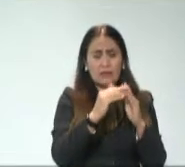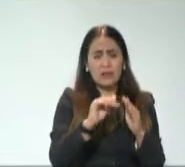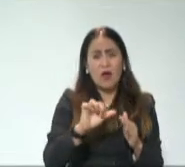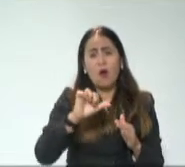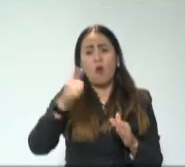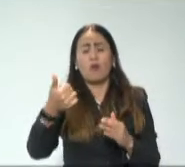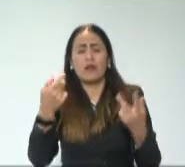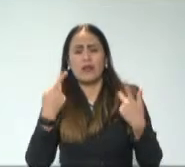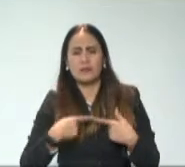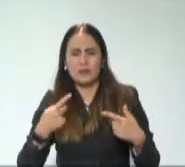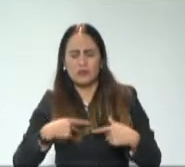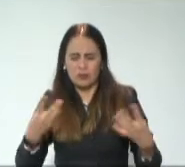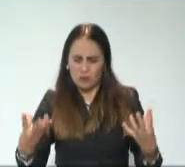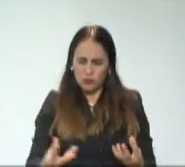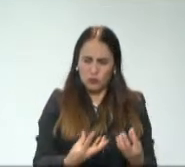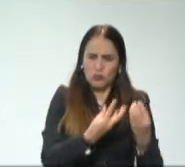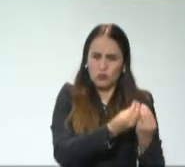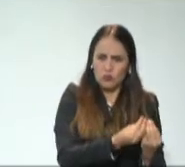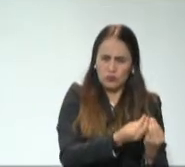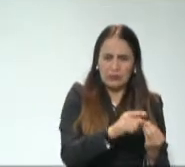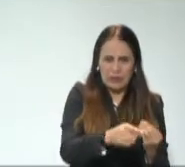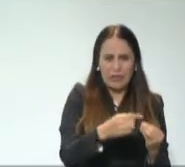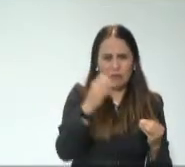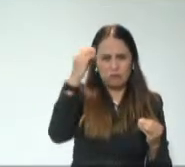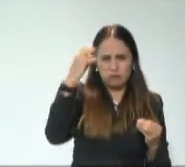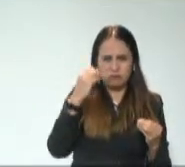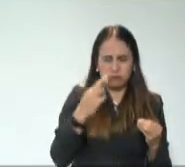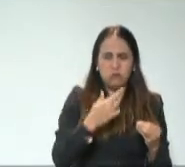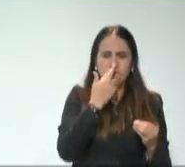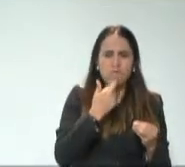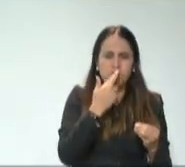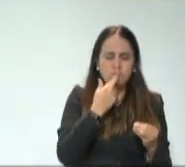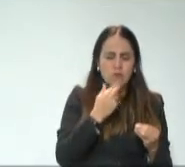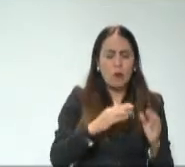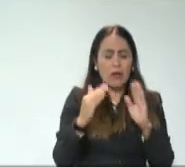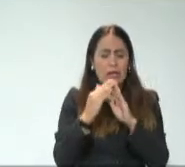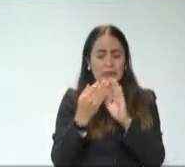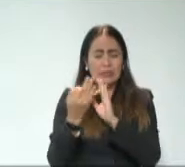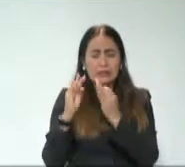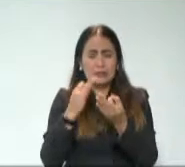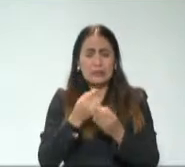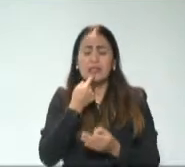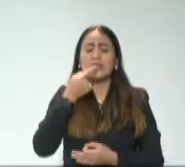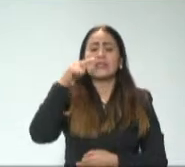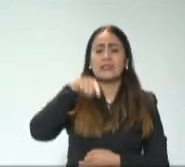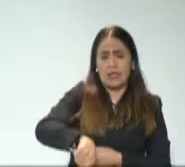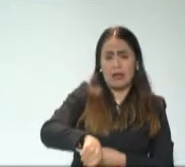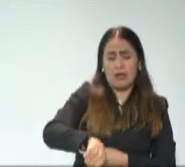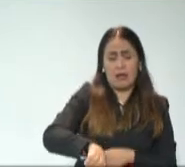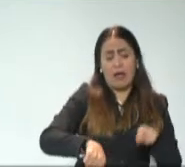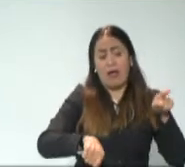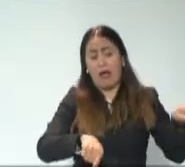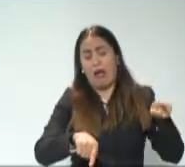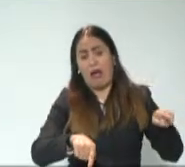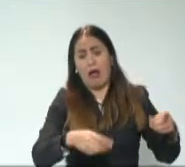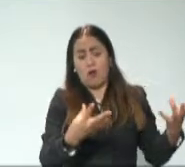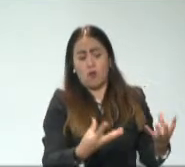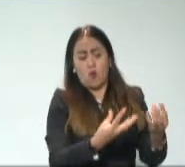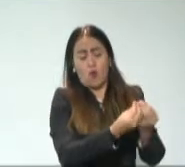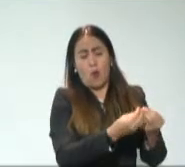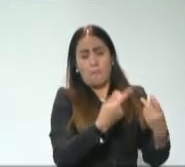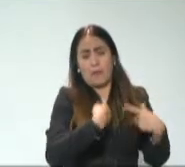Ahorita que están en el semáforo rojo con otros invitados el vecino te acusa me siento como en época de